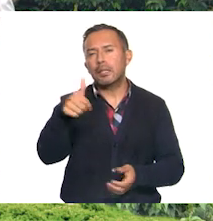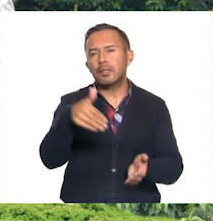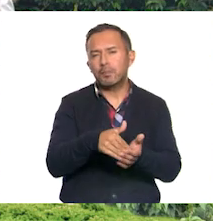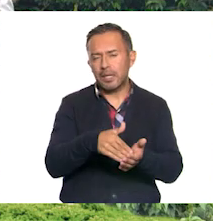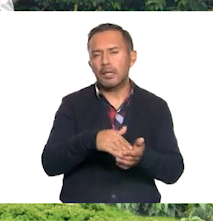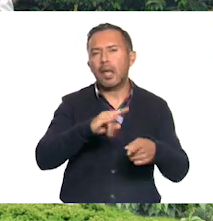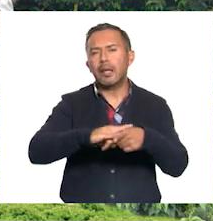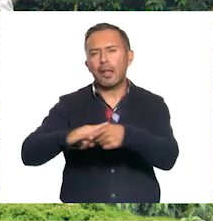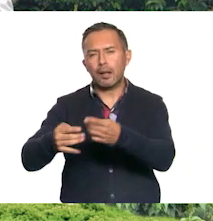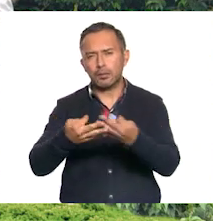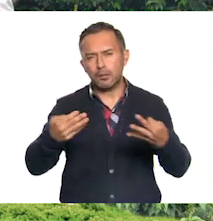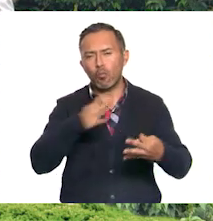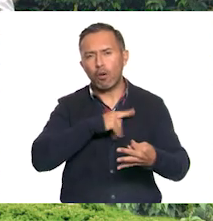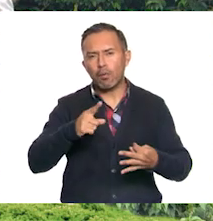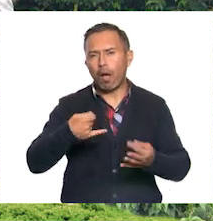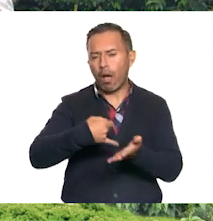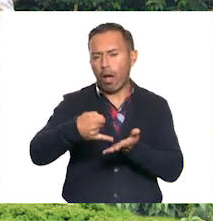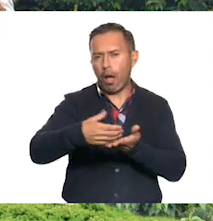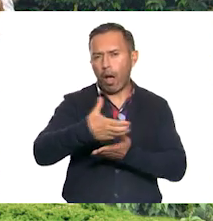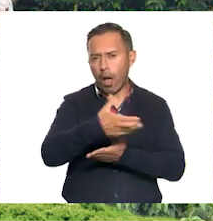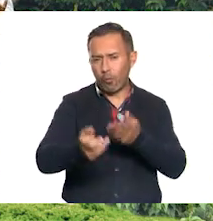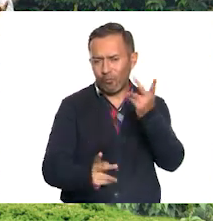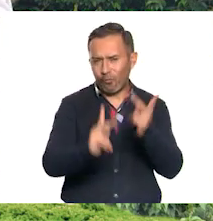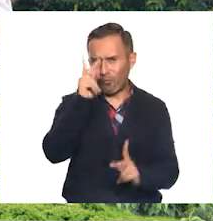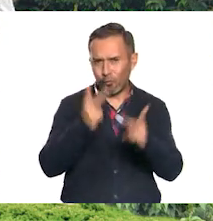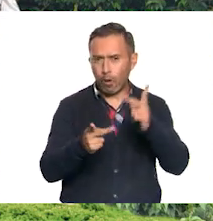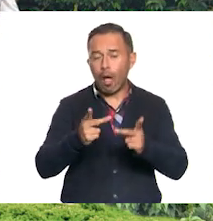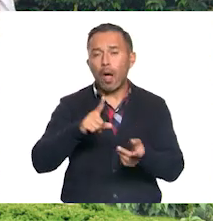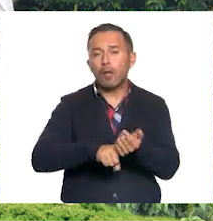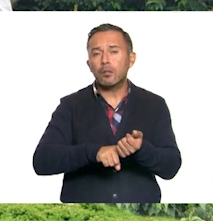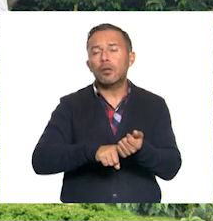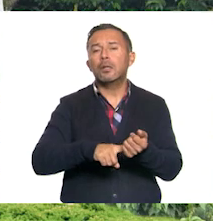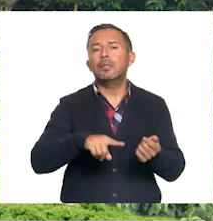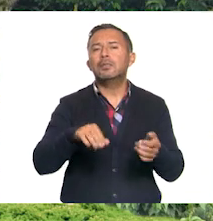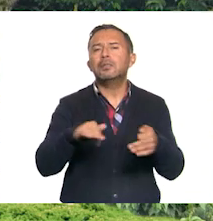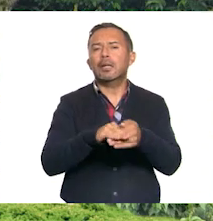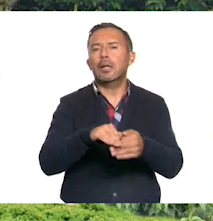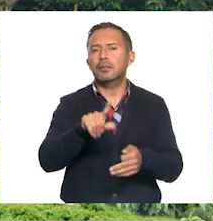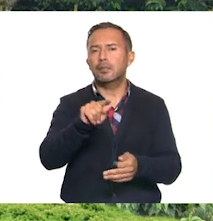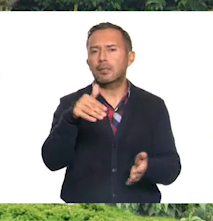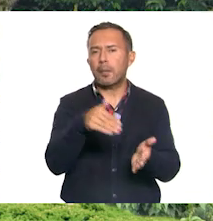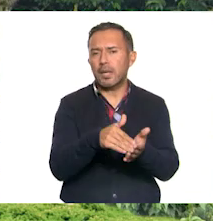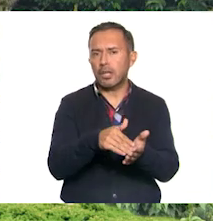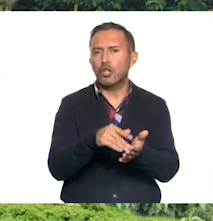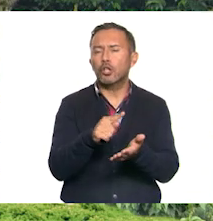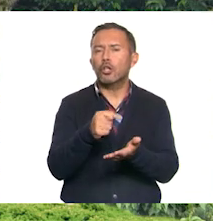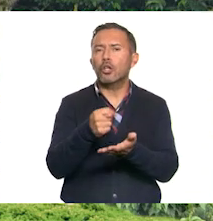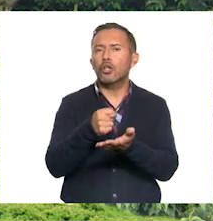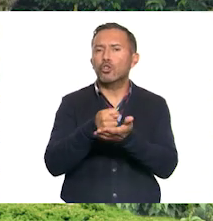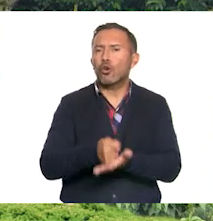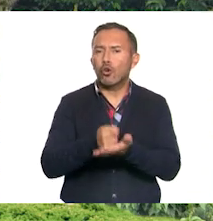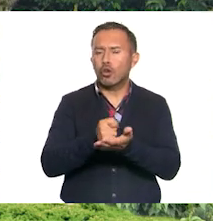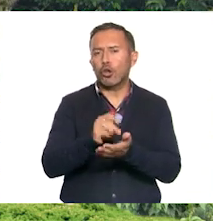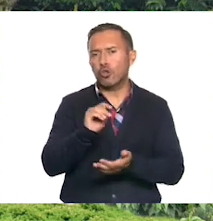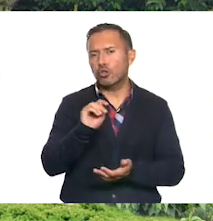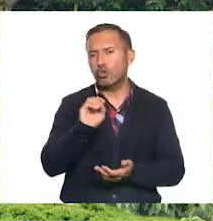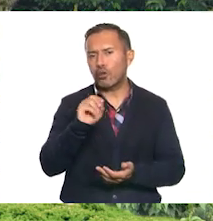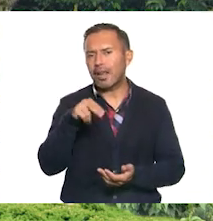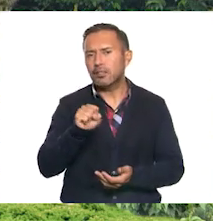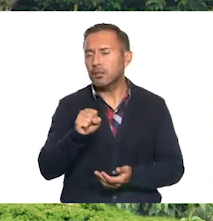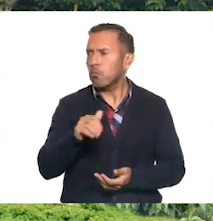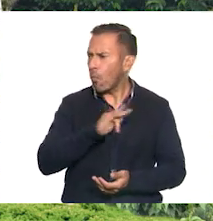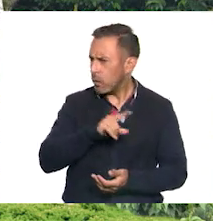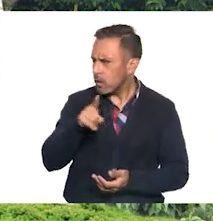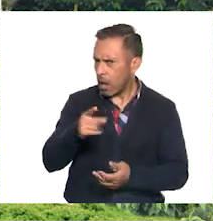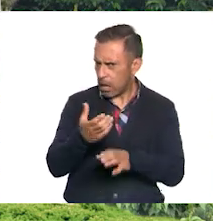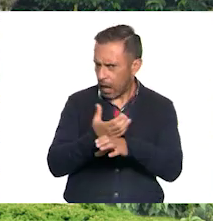campo dedicadas a su cultivo y produce casi 70 mil toneladas. ¿Mira? Maestra, ¿por qué es relevante la producción del café en